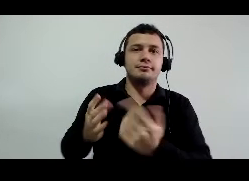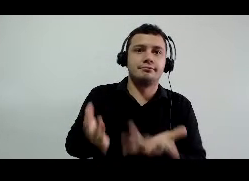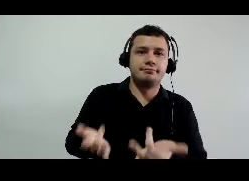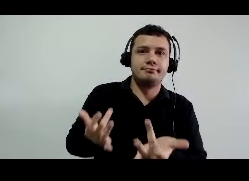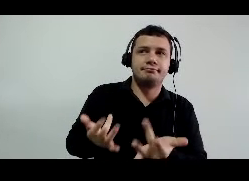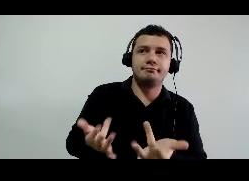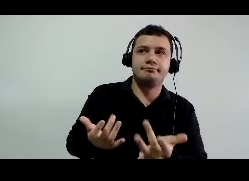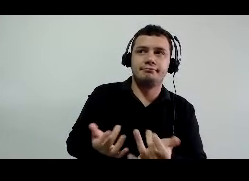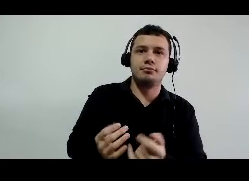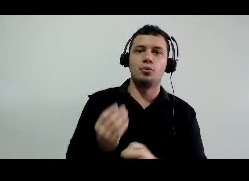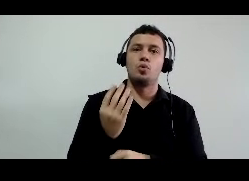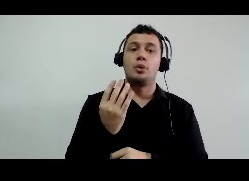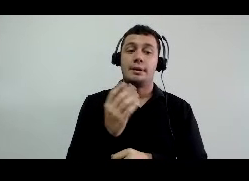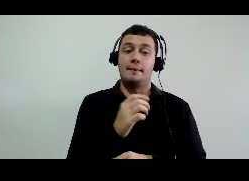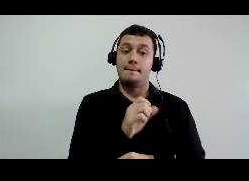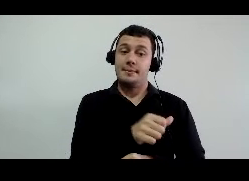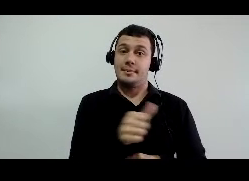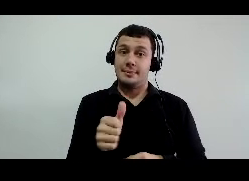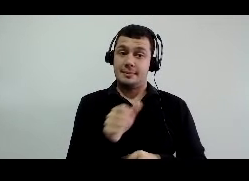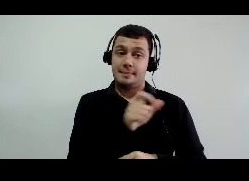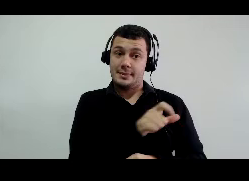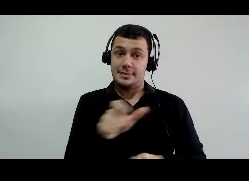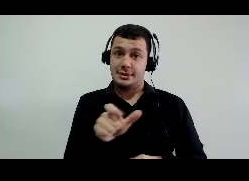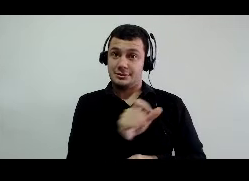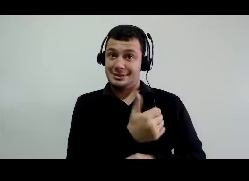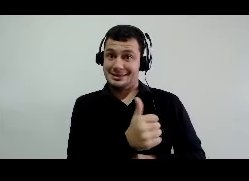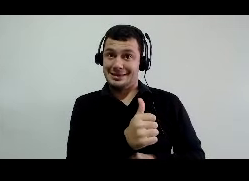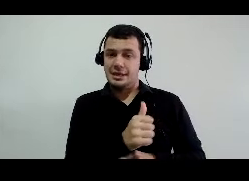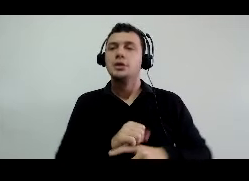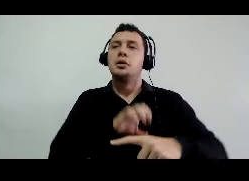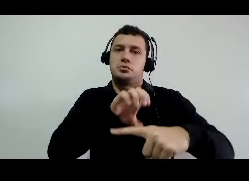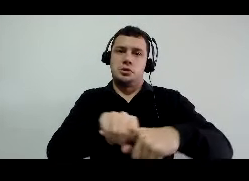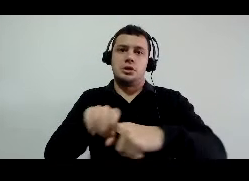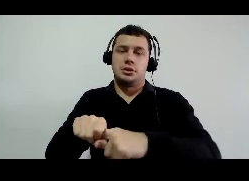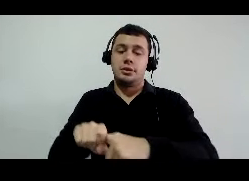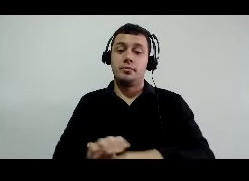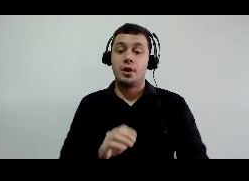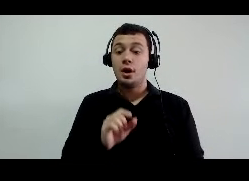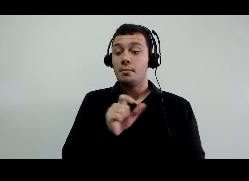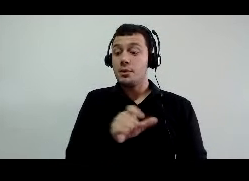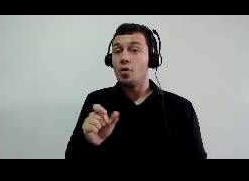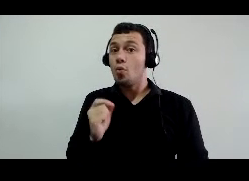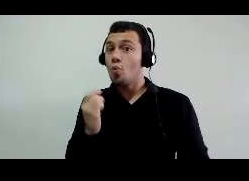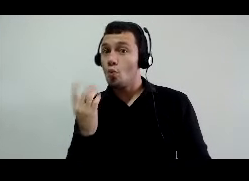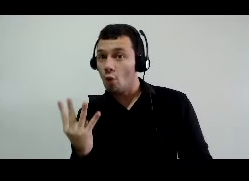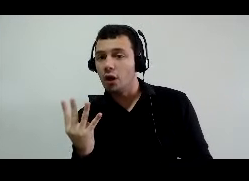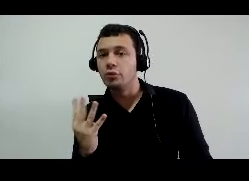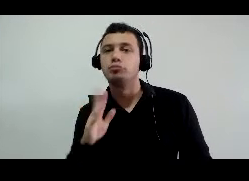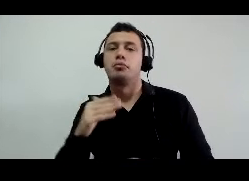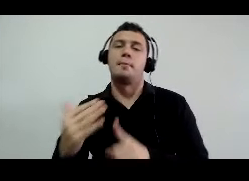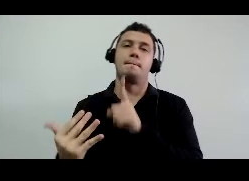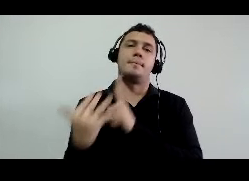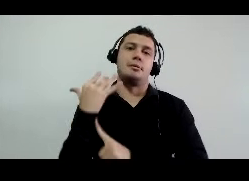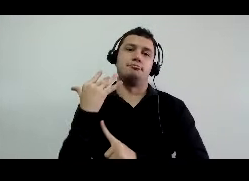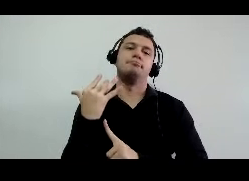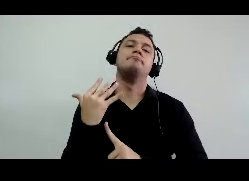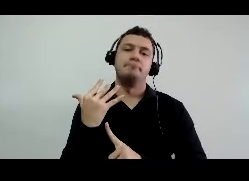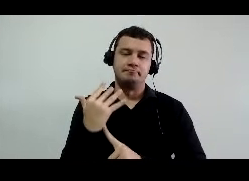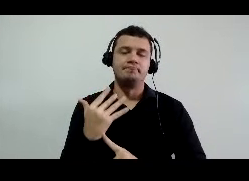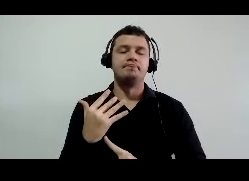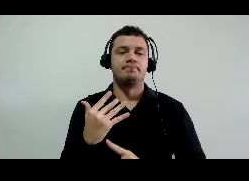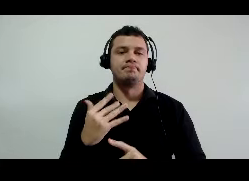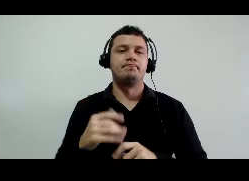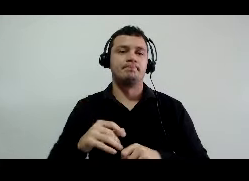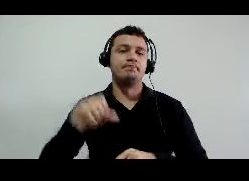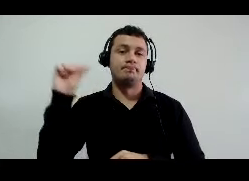4 de cada 10 pacientes. Y el 80% de estas consecuencias se